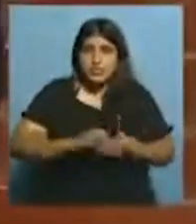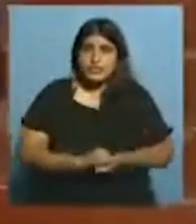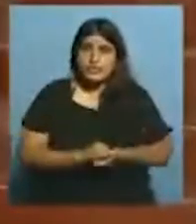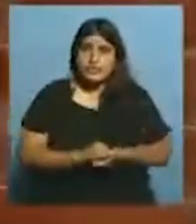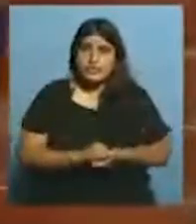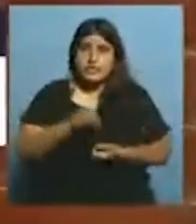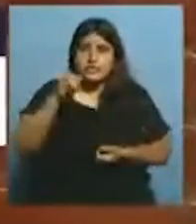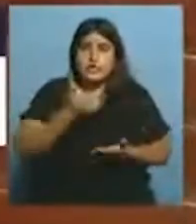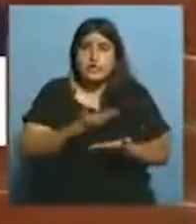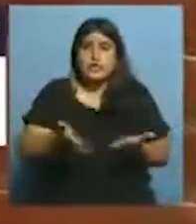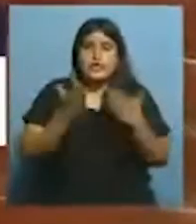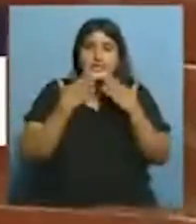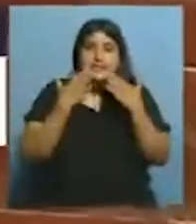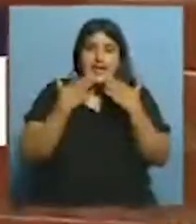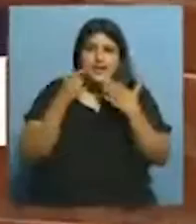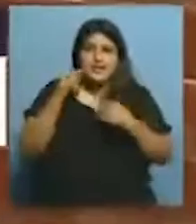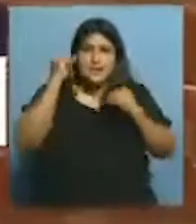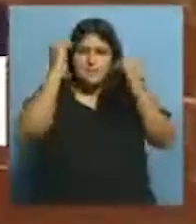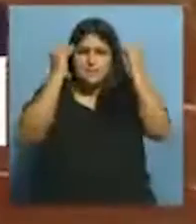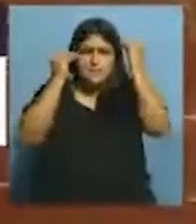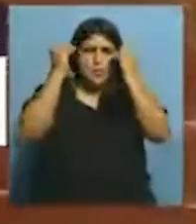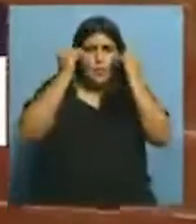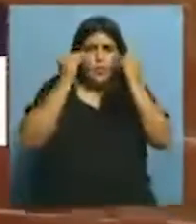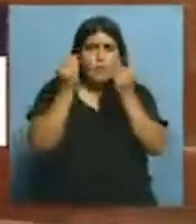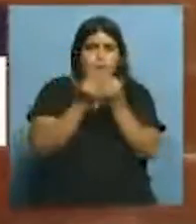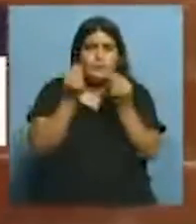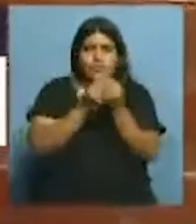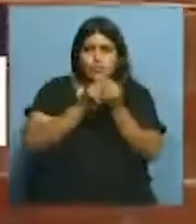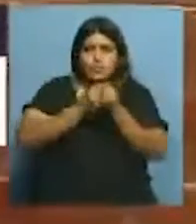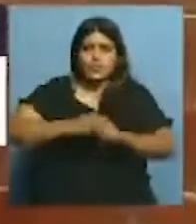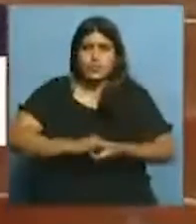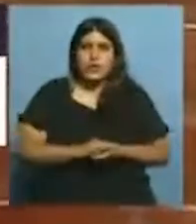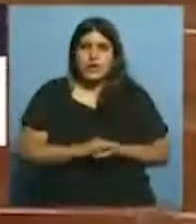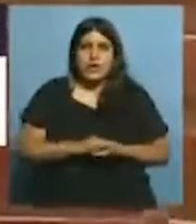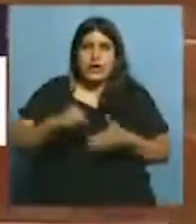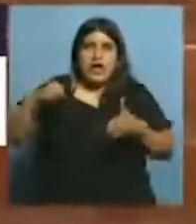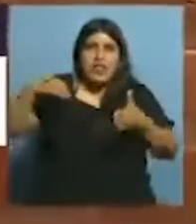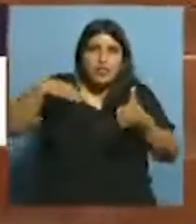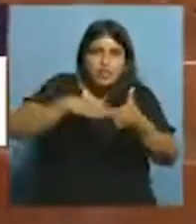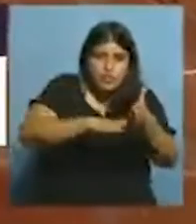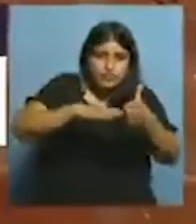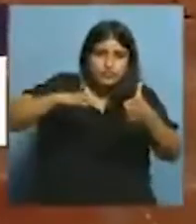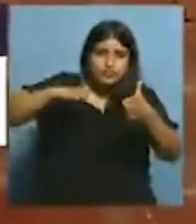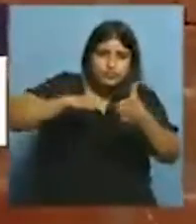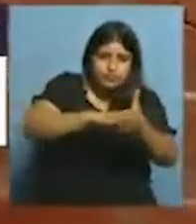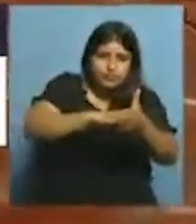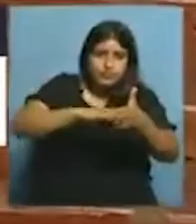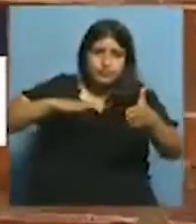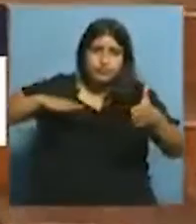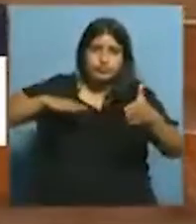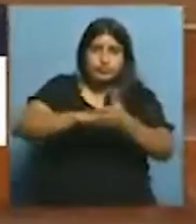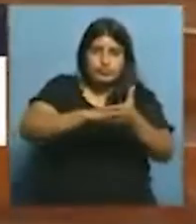Bueno, es una conducta preocupante la de atropellar y la de